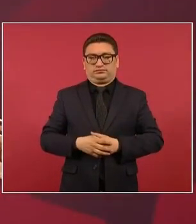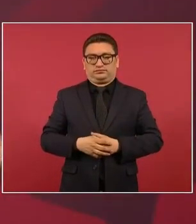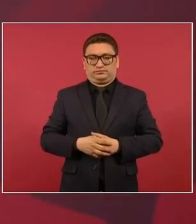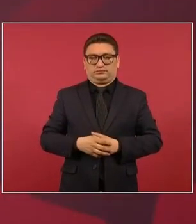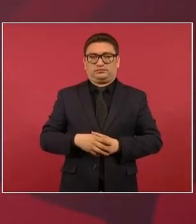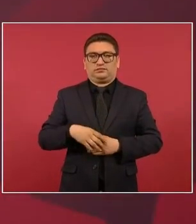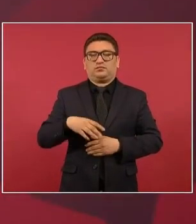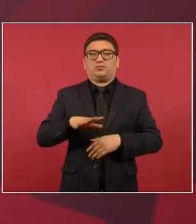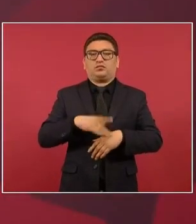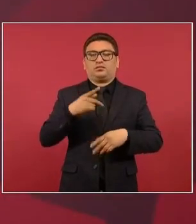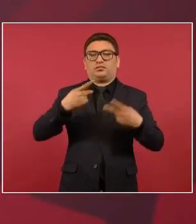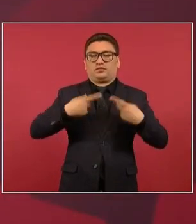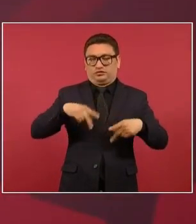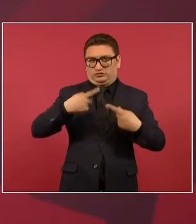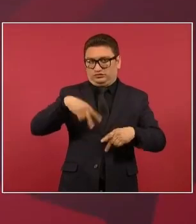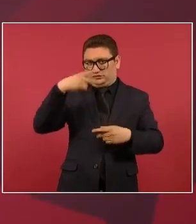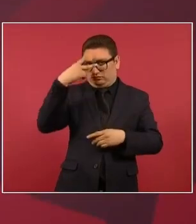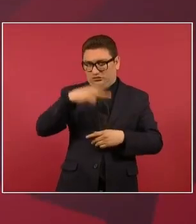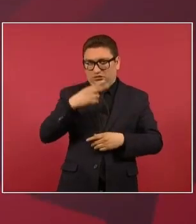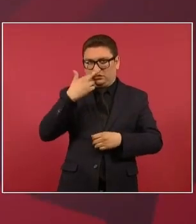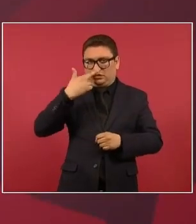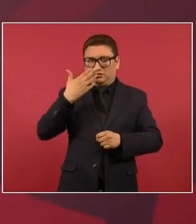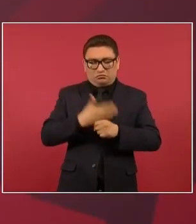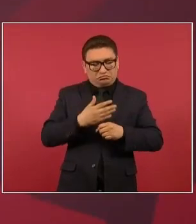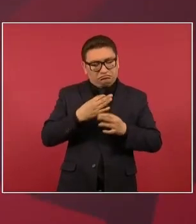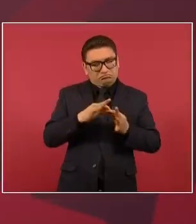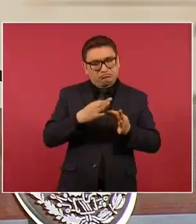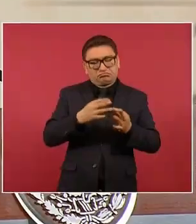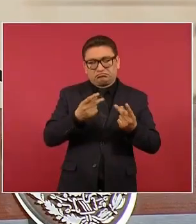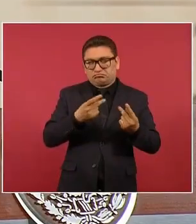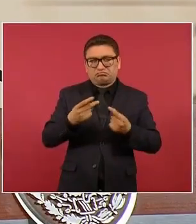del trabajador mexicano, la responsabilidad del trabajador mexicano,